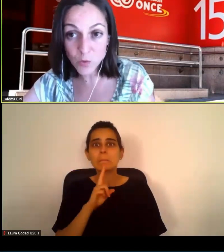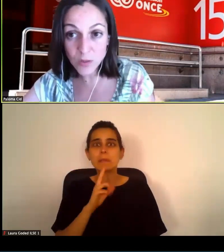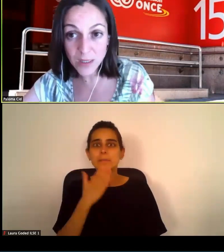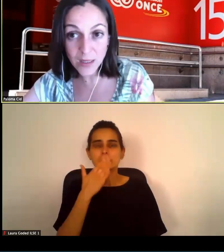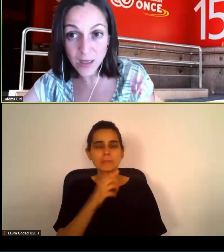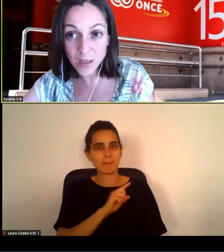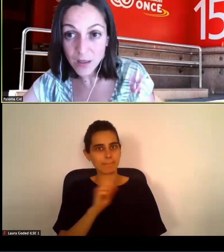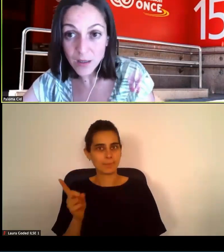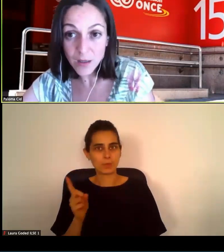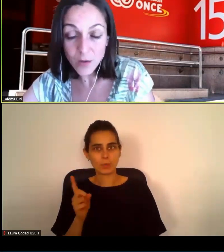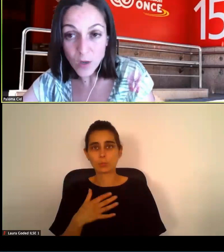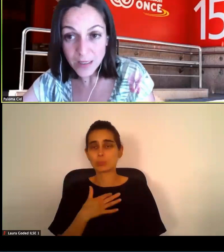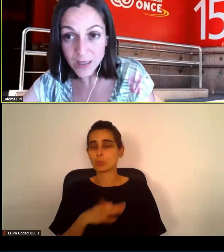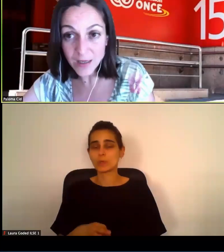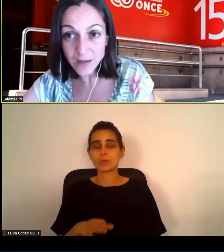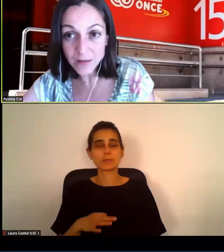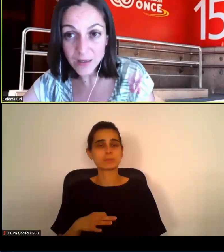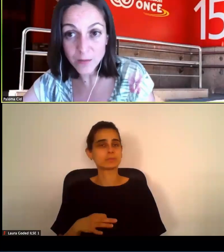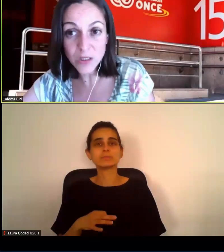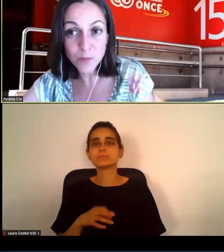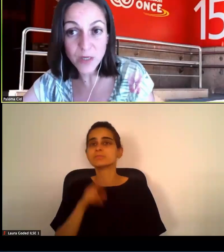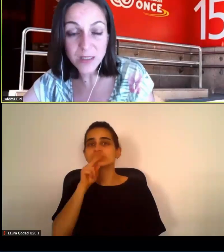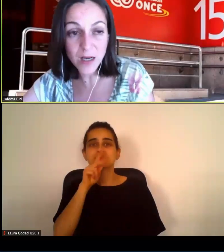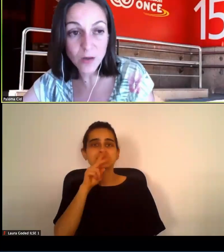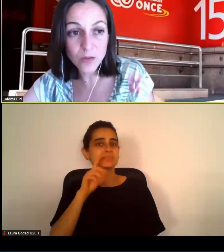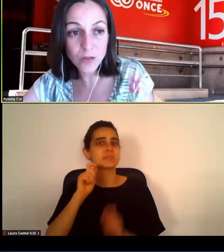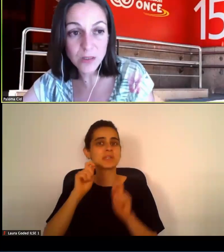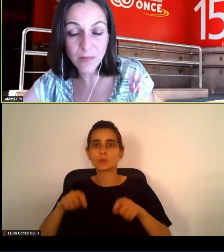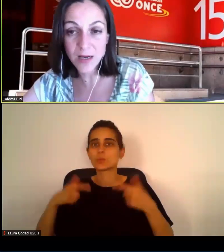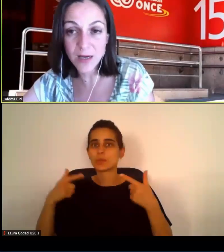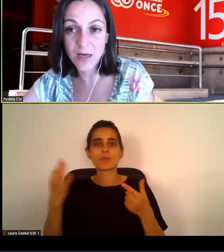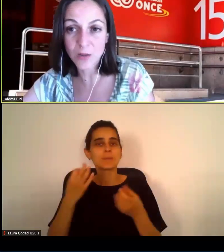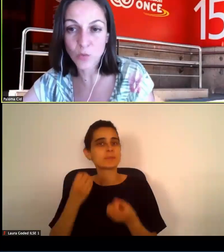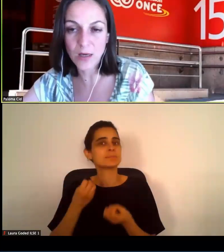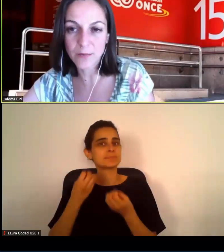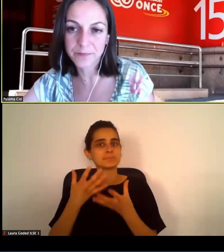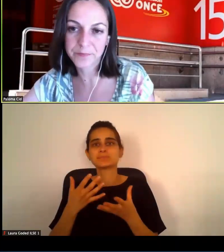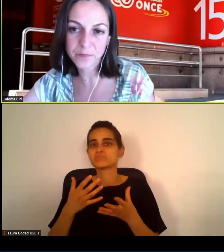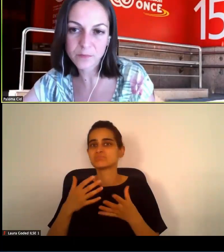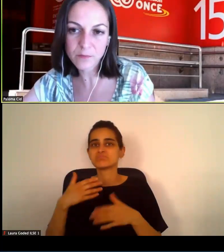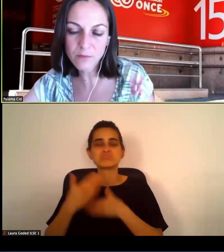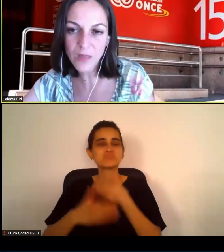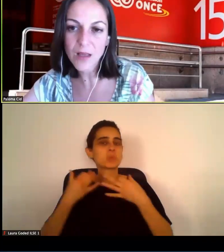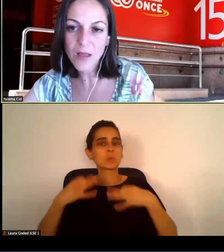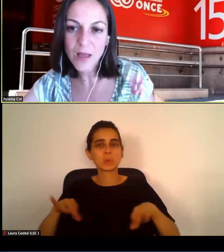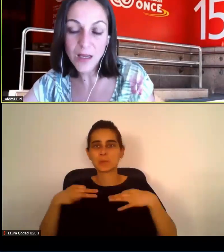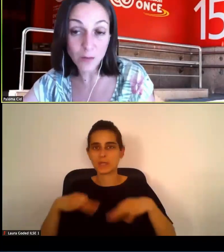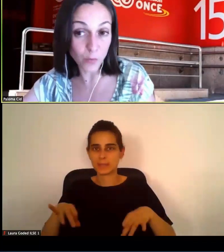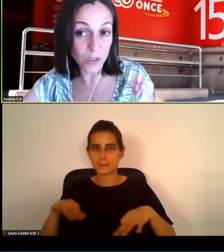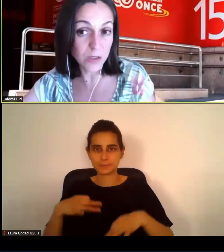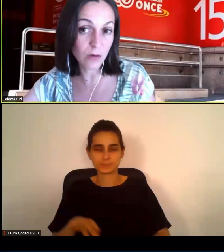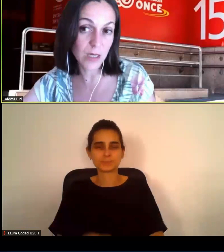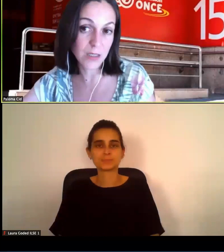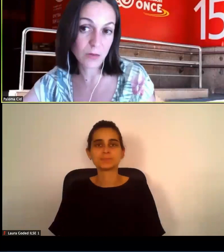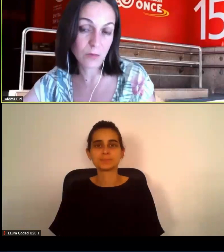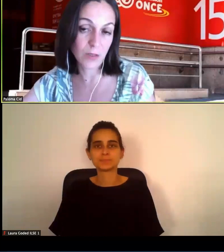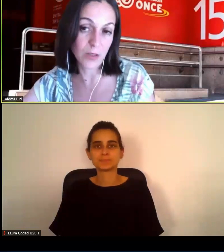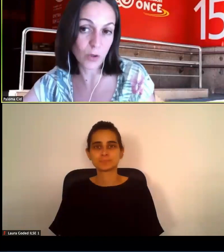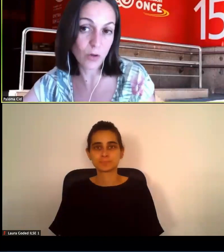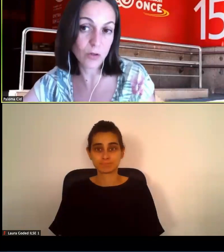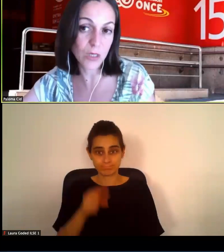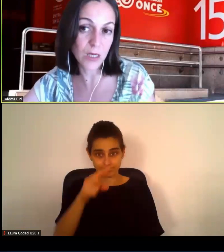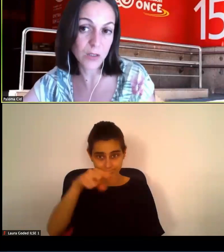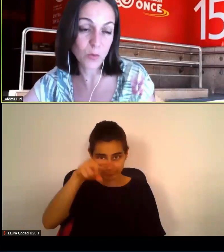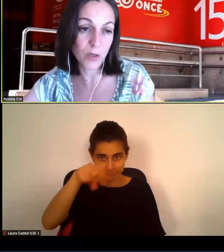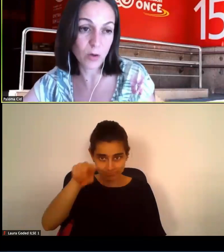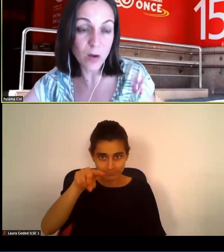Podemos utilizar cualquiera, tenemos que expresarnos de manera natural. En vuestro caso, en todos